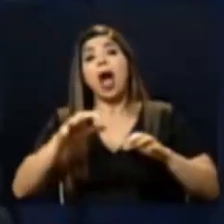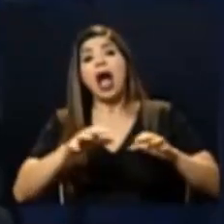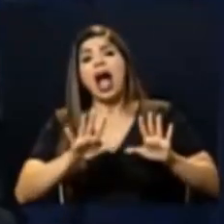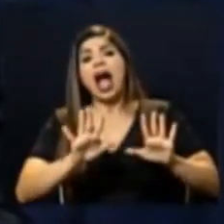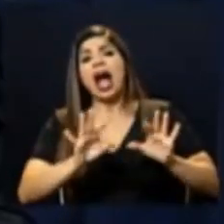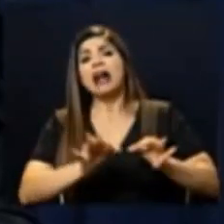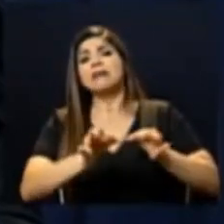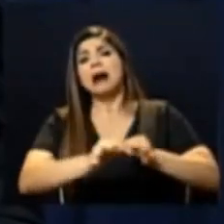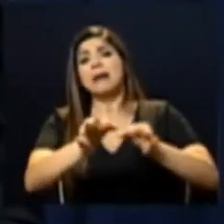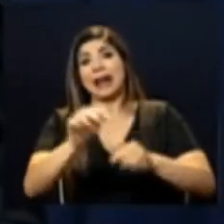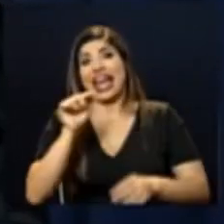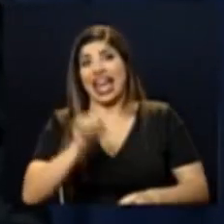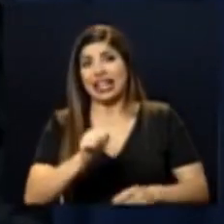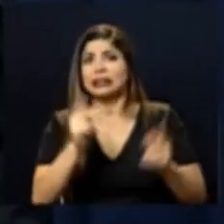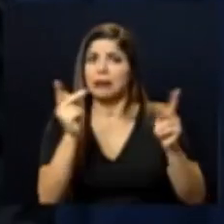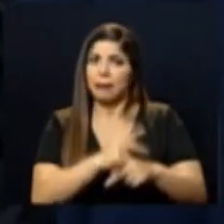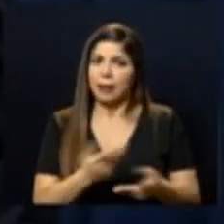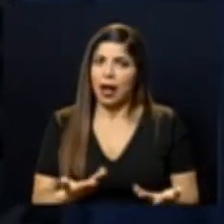acciones.